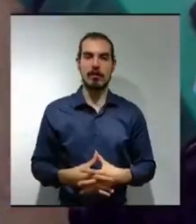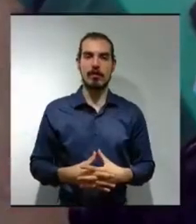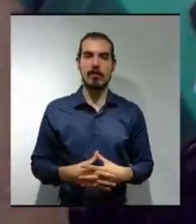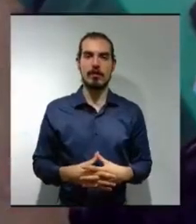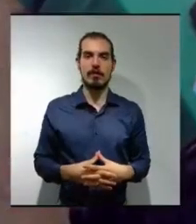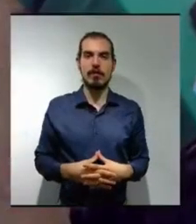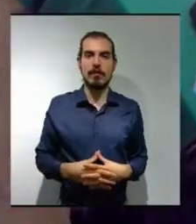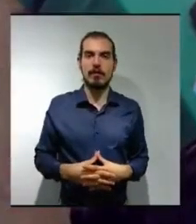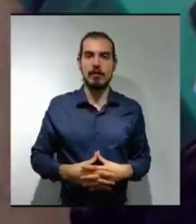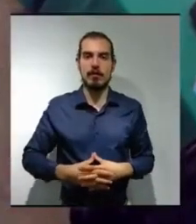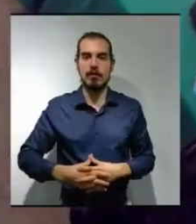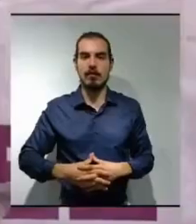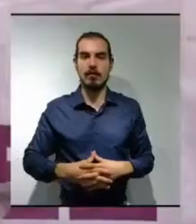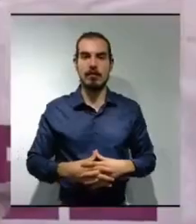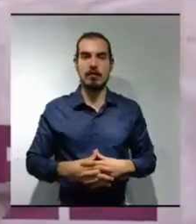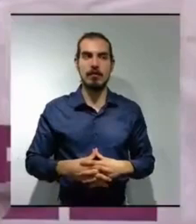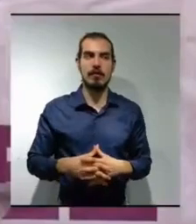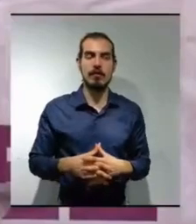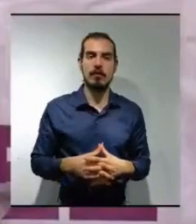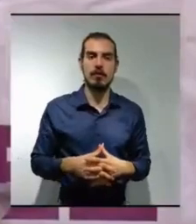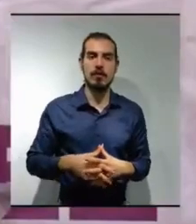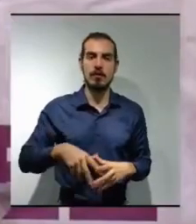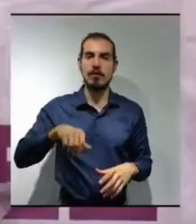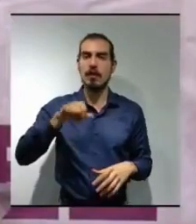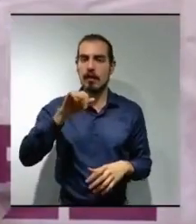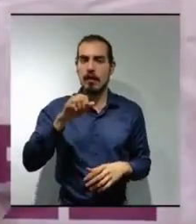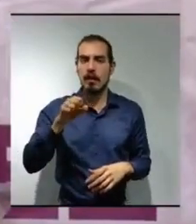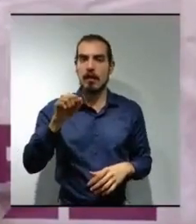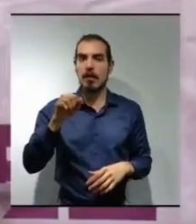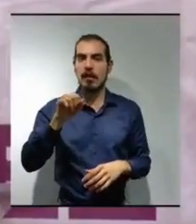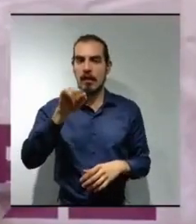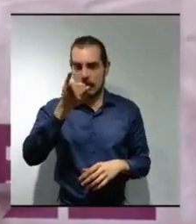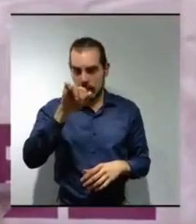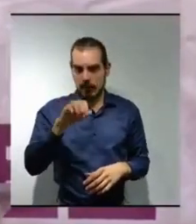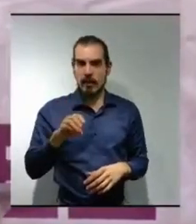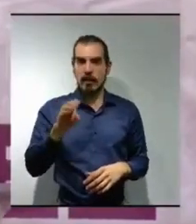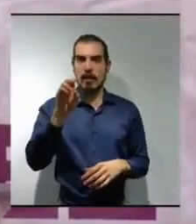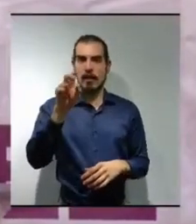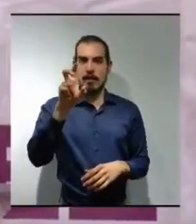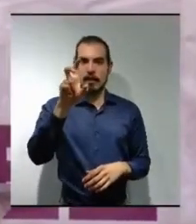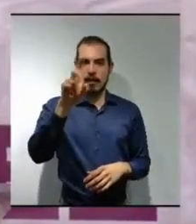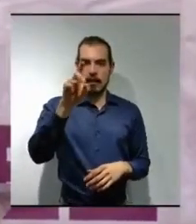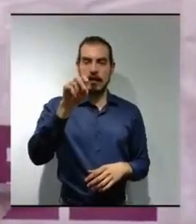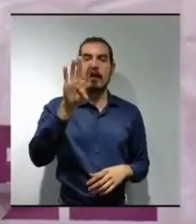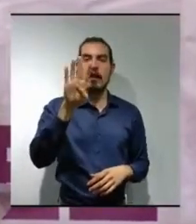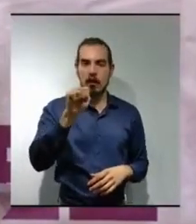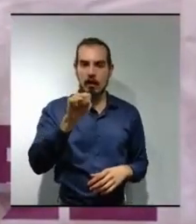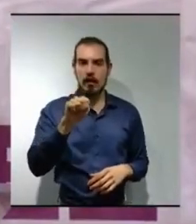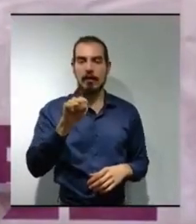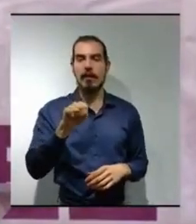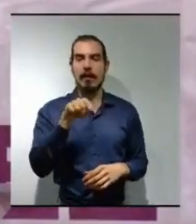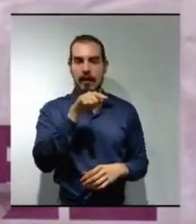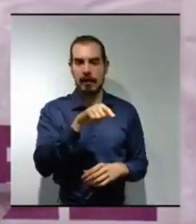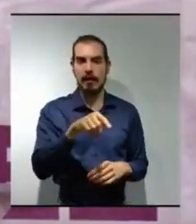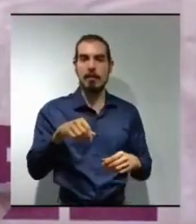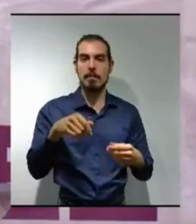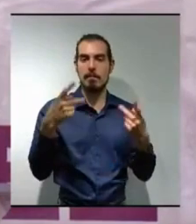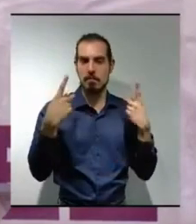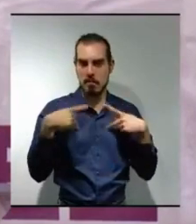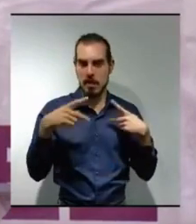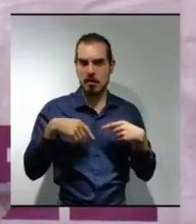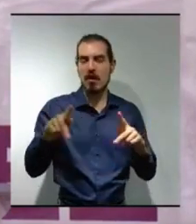no va a haber casas, así que sí, puedan… Sí, va a haber la participación de 39 inmobiliarias que a lo mejor van a traer vivienda para